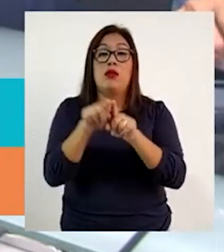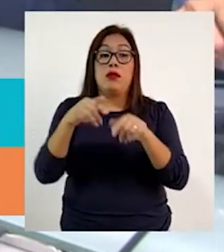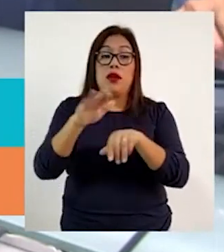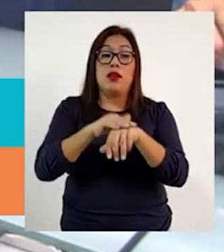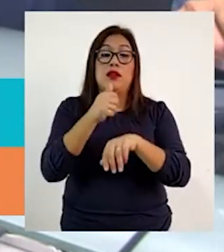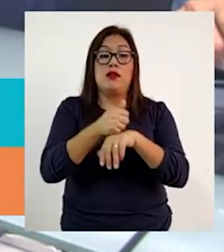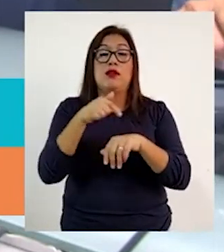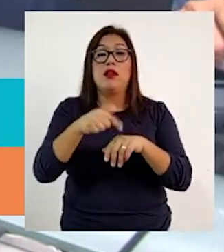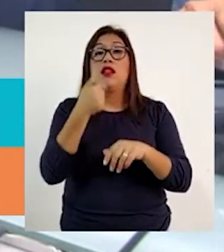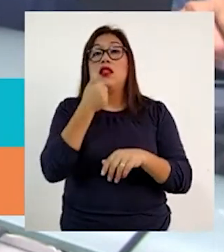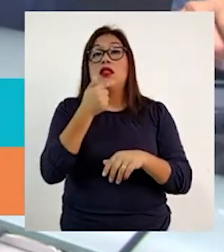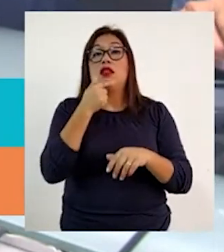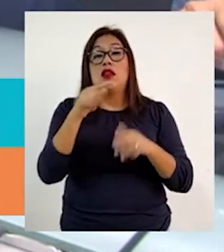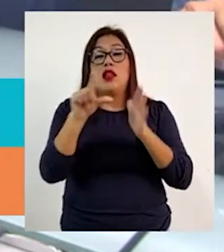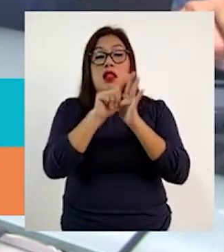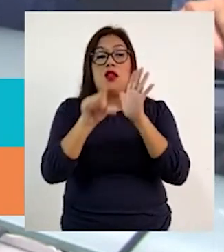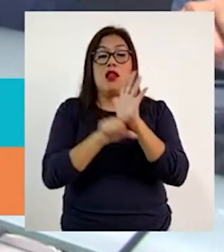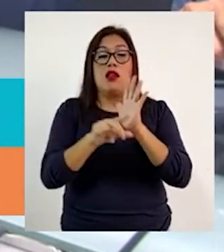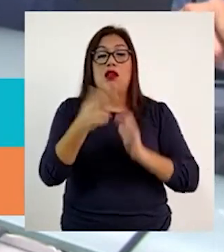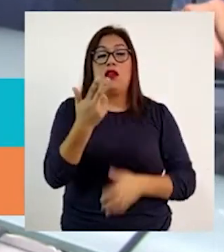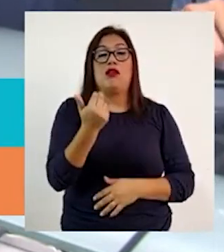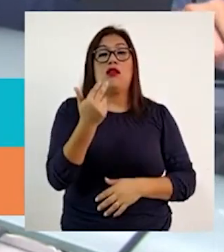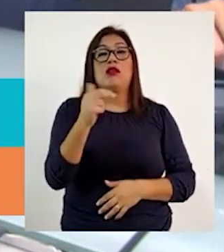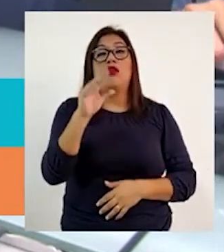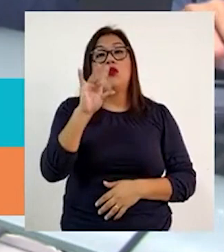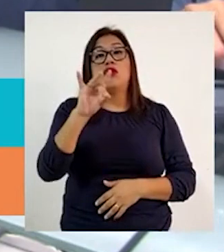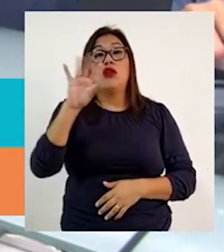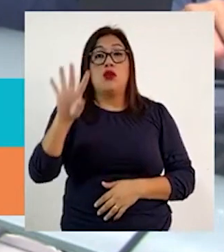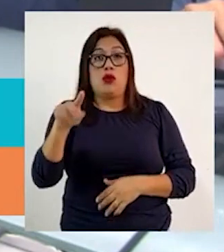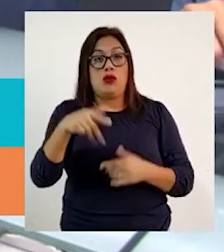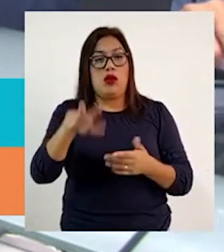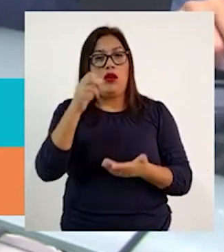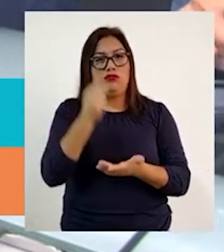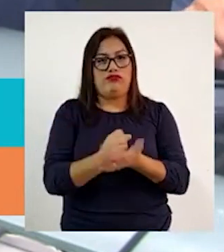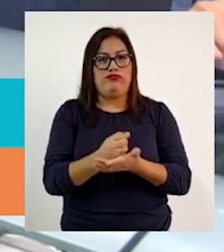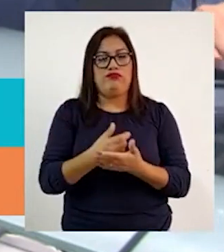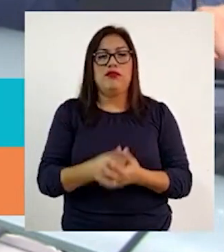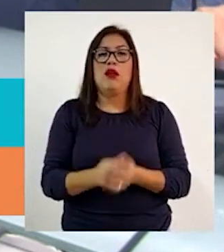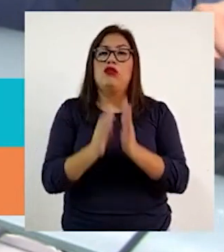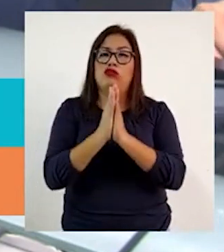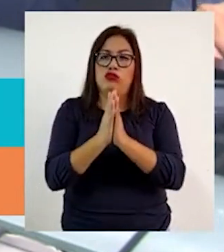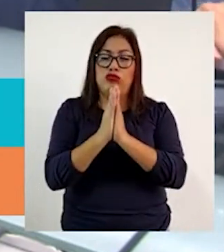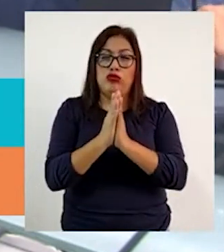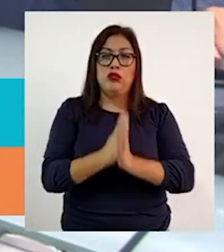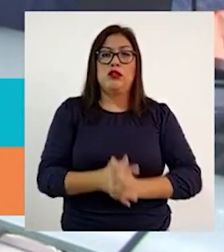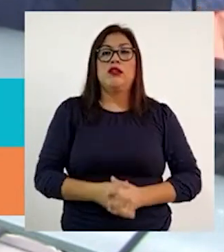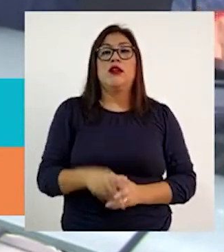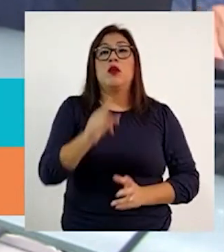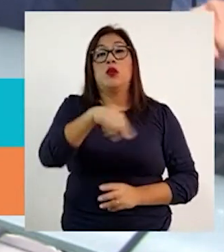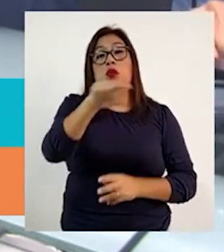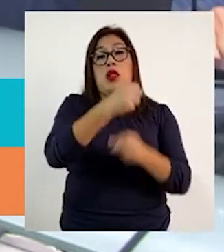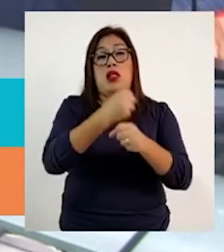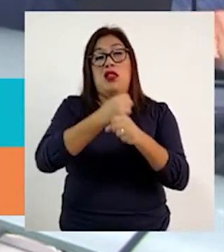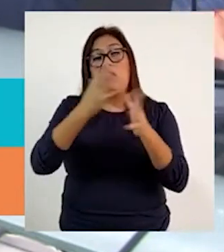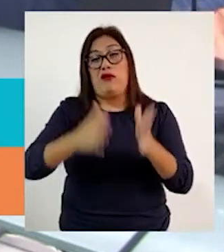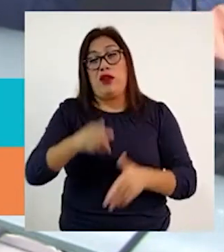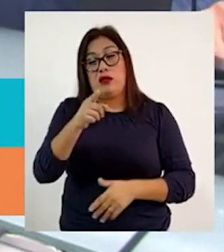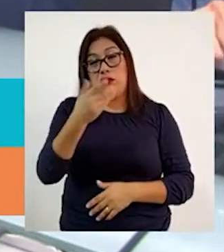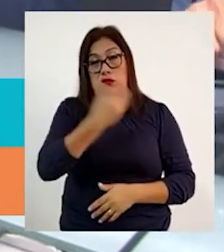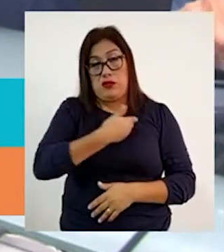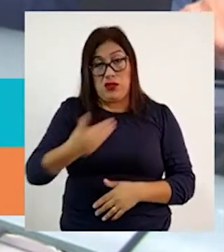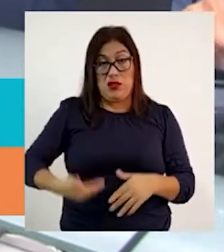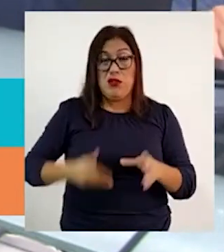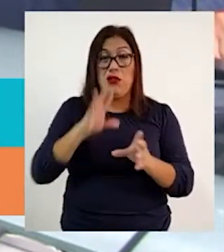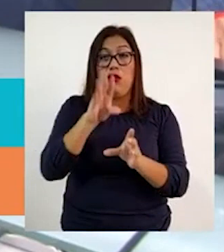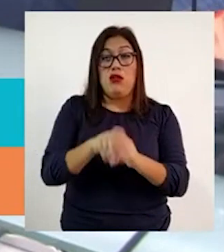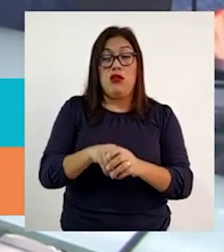legislativo 1384. Así que, por favor, personal del Estado que me escucha a nivel nacional,